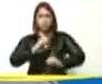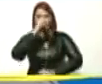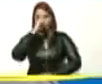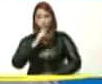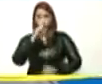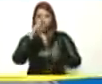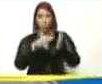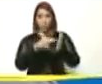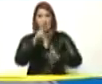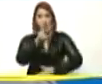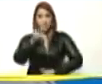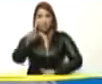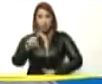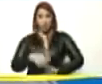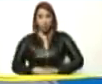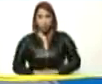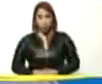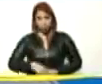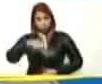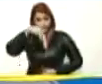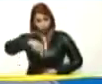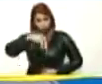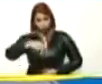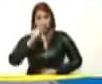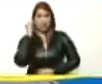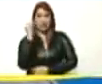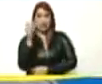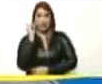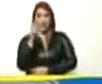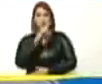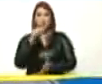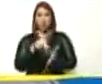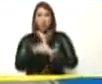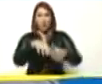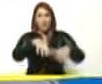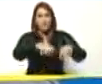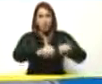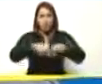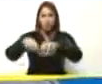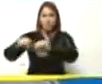la asamblea nacional, ocupó,